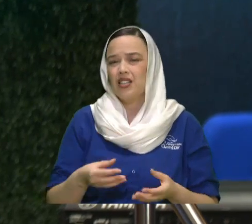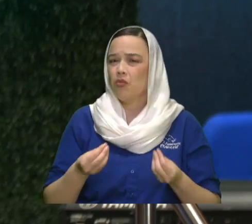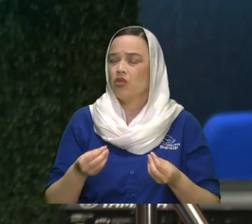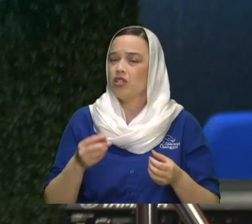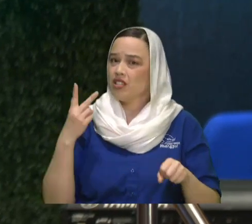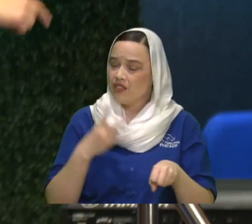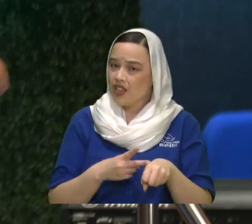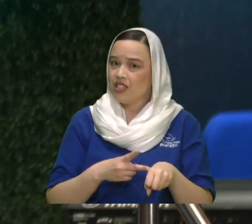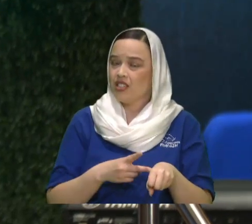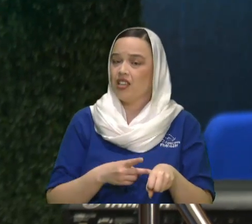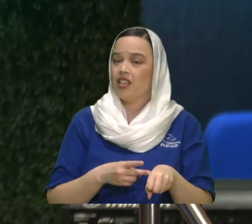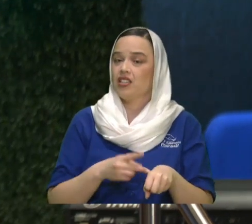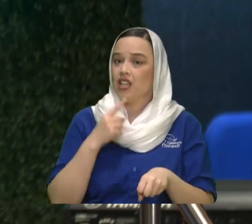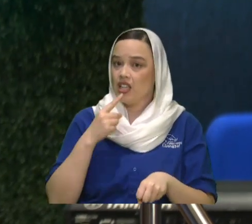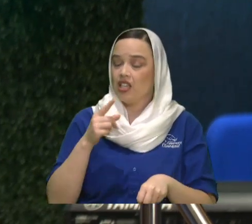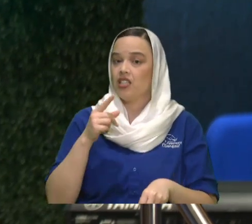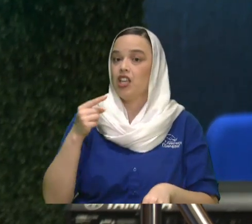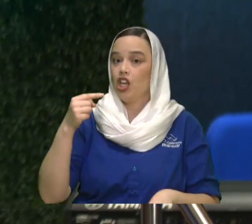sí puedo